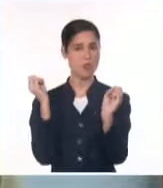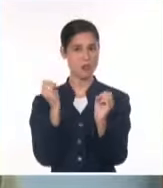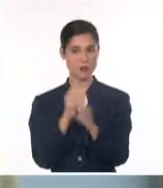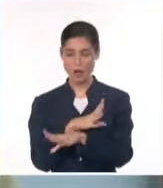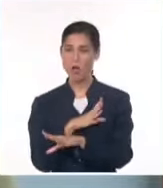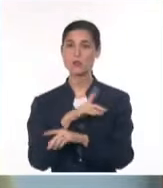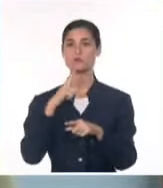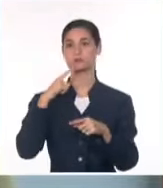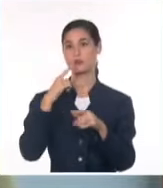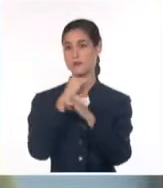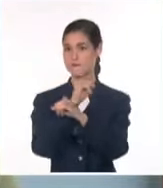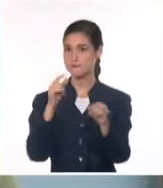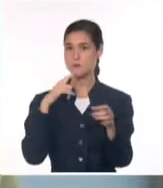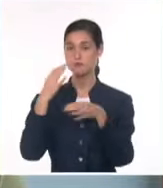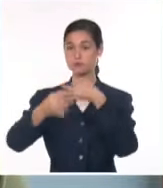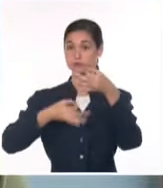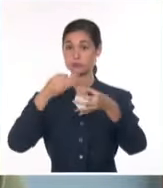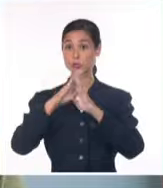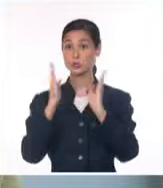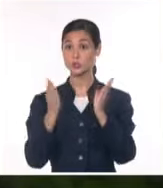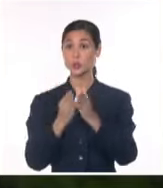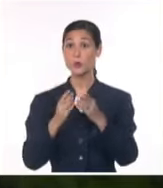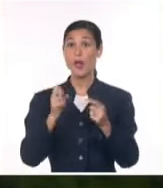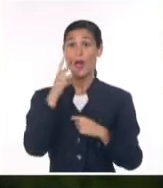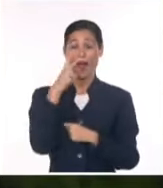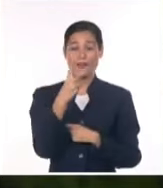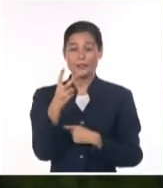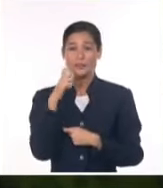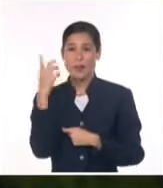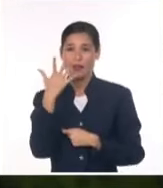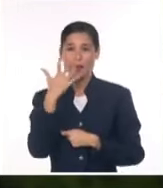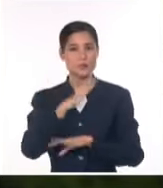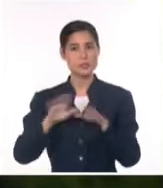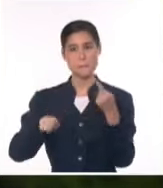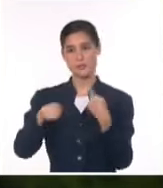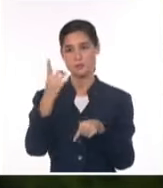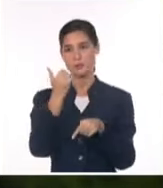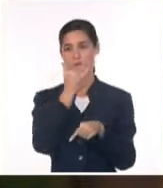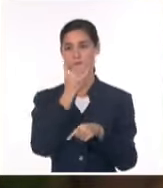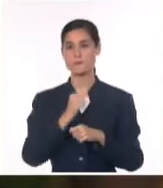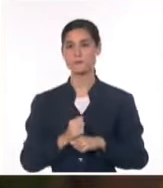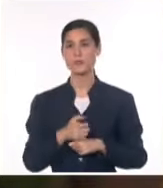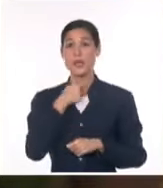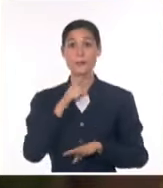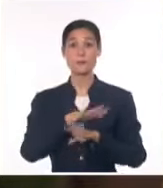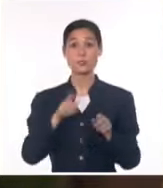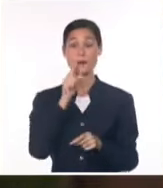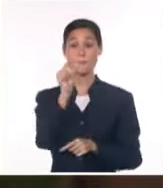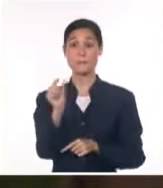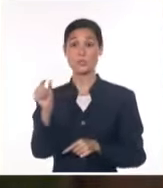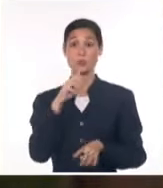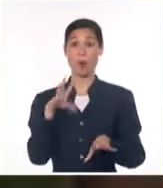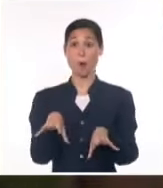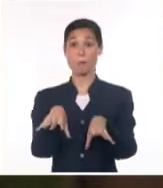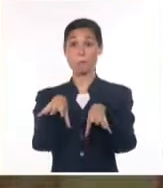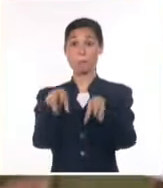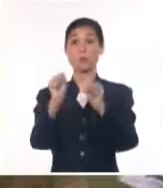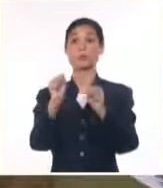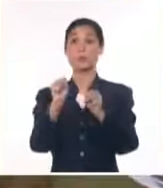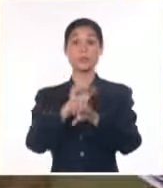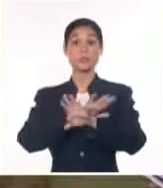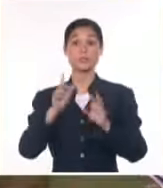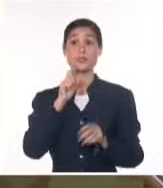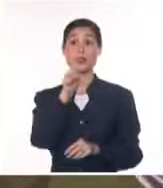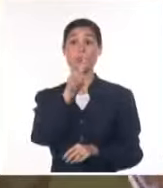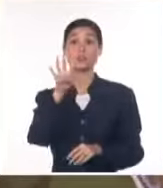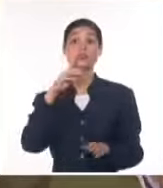lo que hemos notado, de que se van a atender los problemas que hoy existen. Del total de clientes afectados con el servicio eléctrico superior a los 14.000,